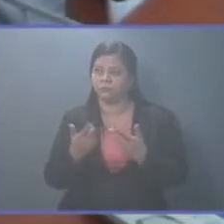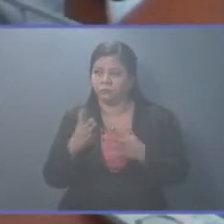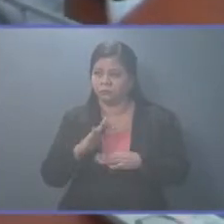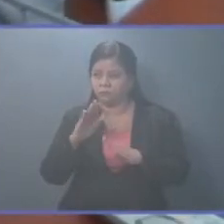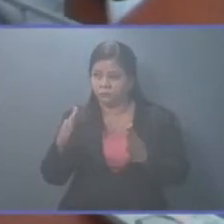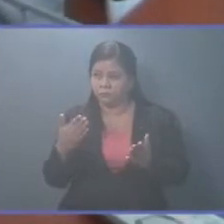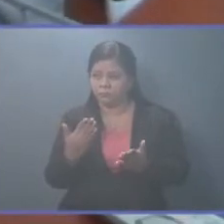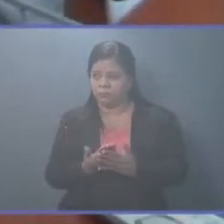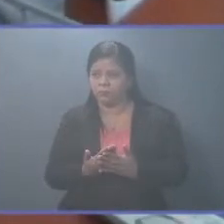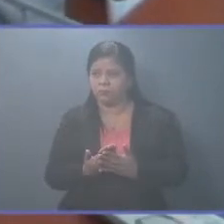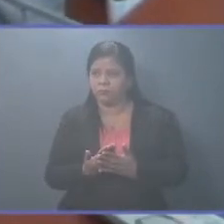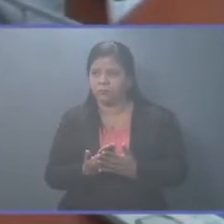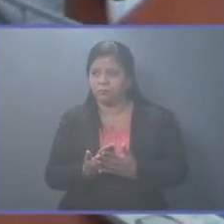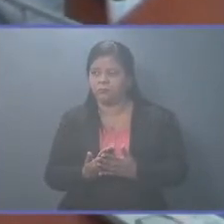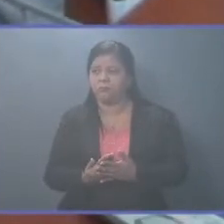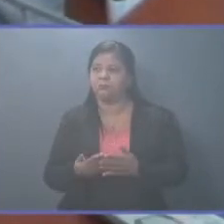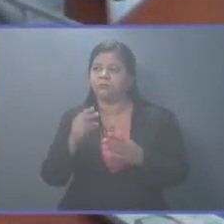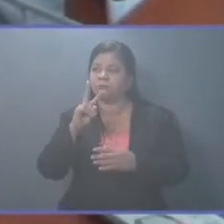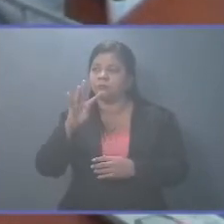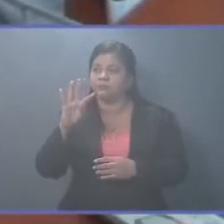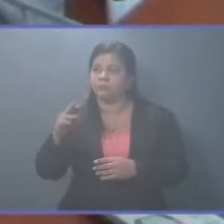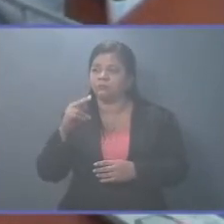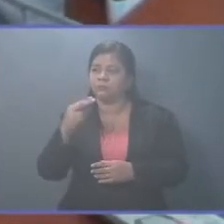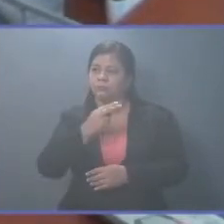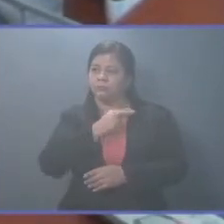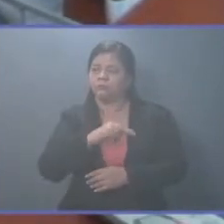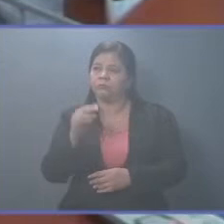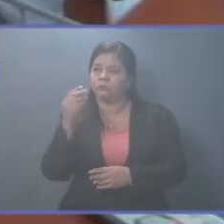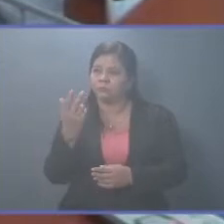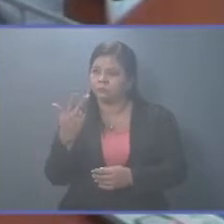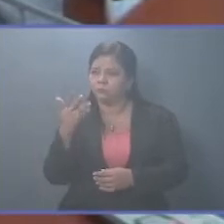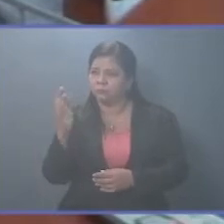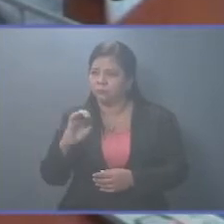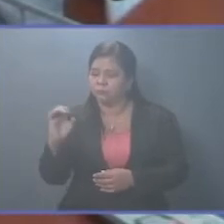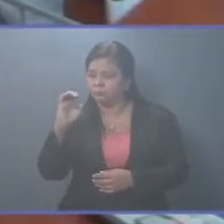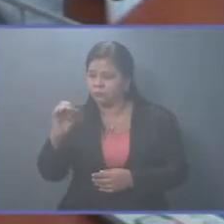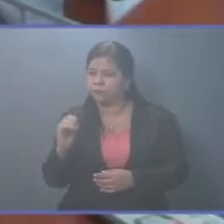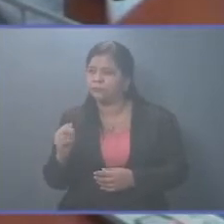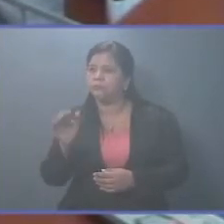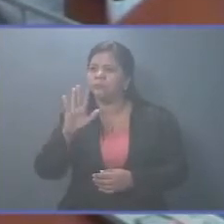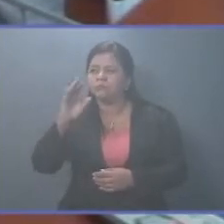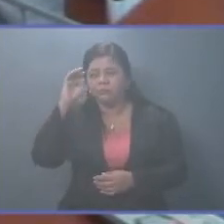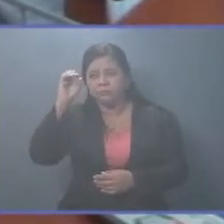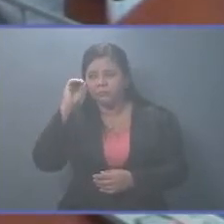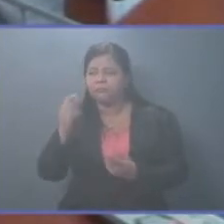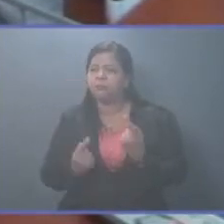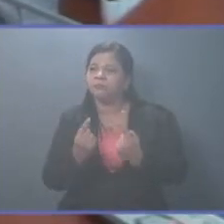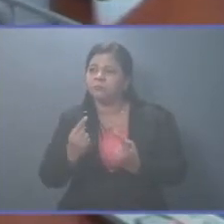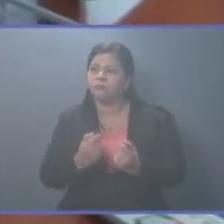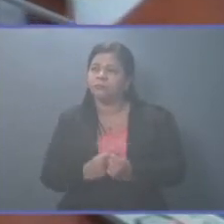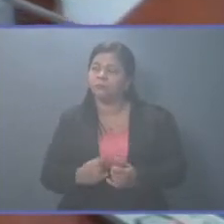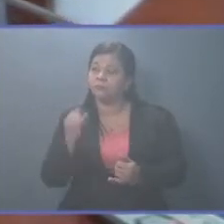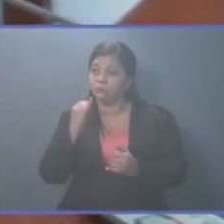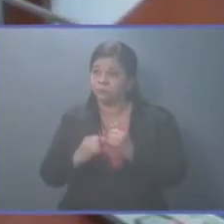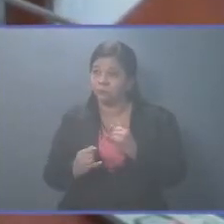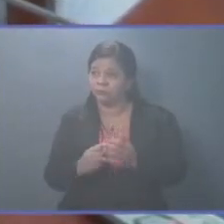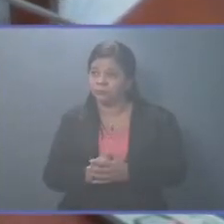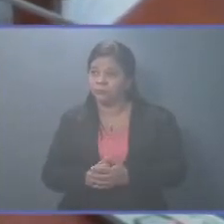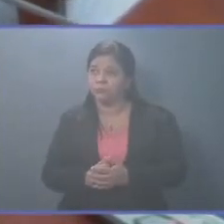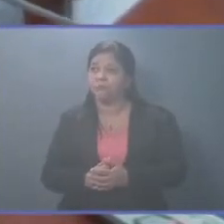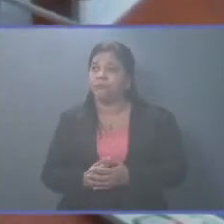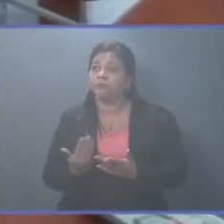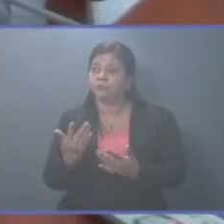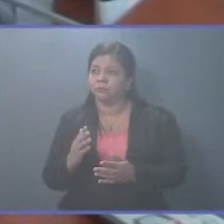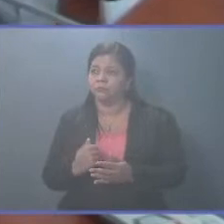el 24 de noviembre. 13 de enero, casi 2 meses después. ¿Cuál es la postura respecto a eso? La última acta del